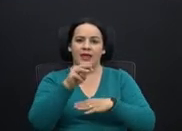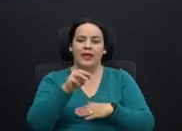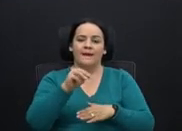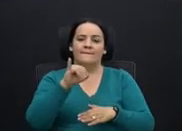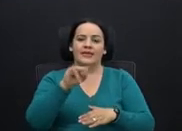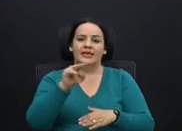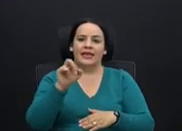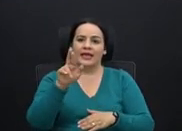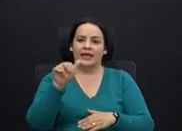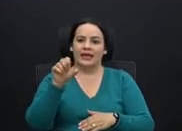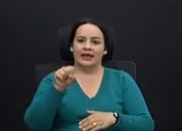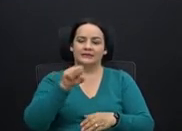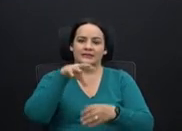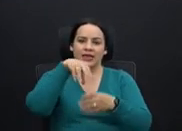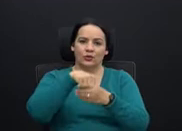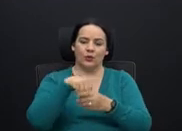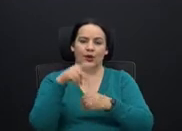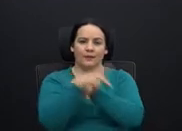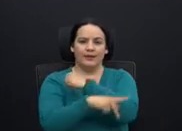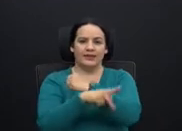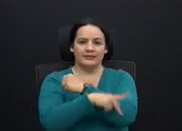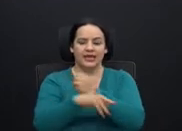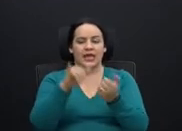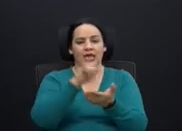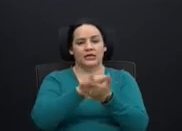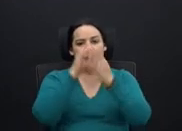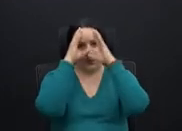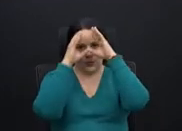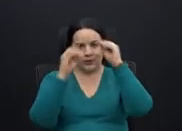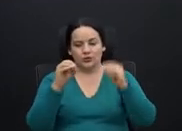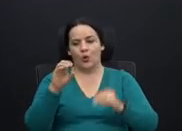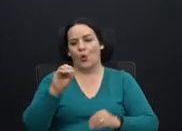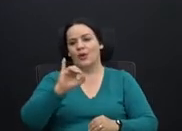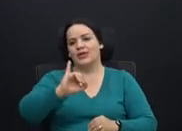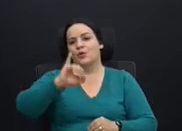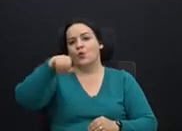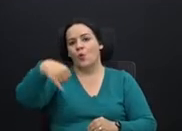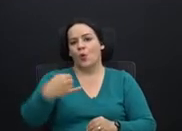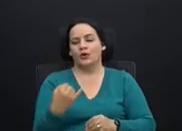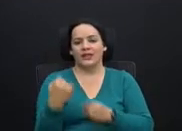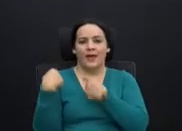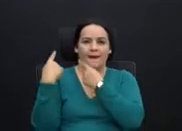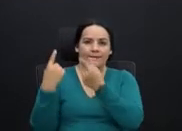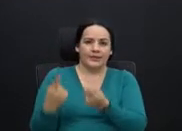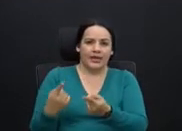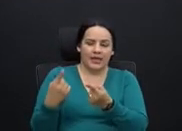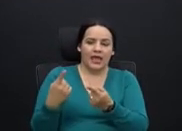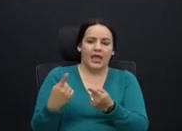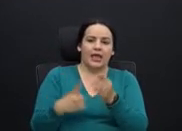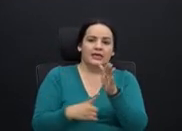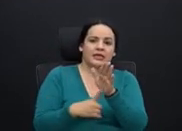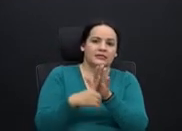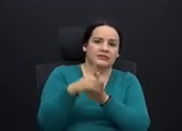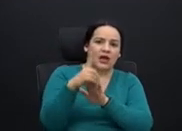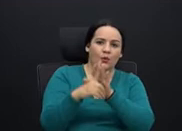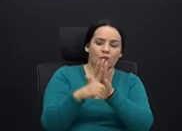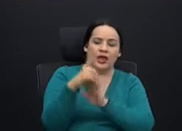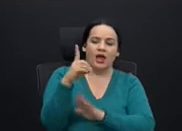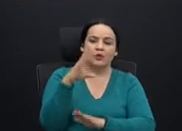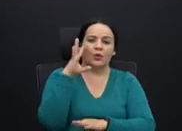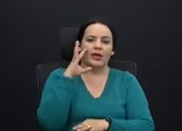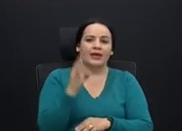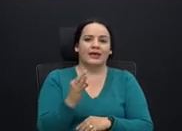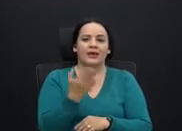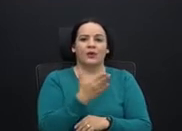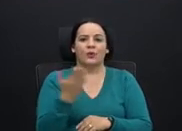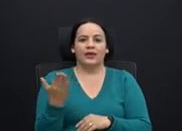esa información que el organismo de investigación judicial viene desarrollando, al punto de que creo que